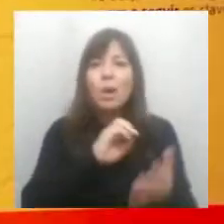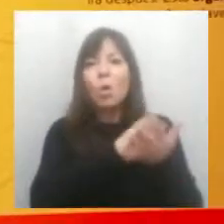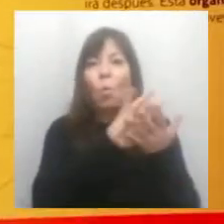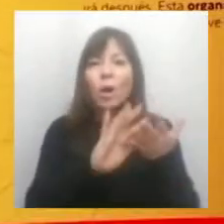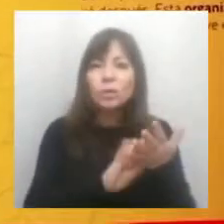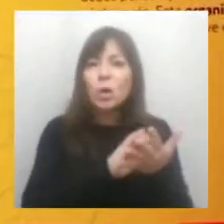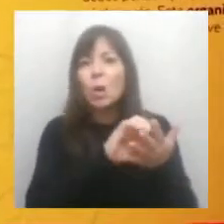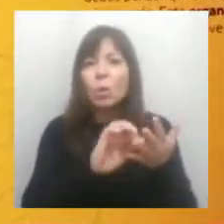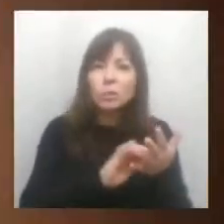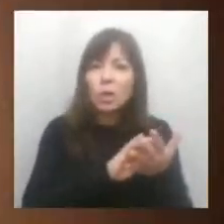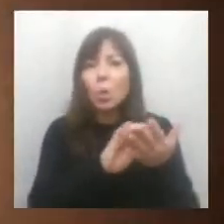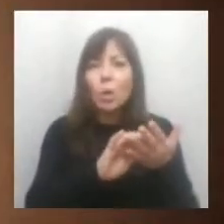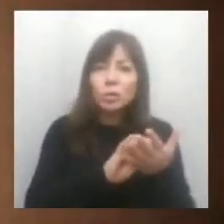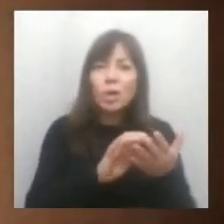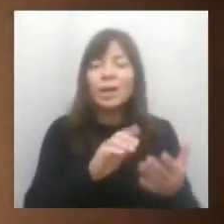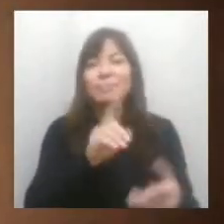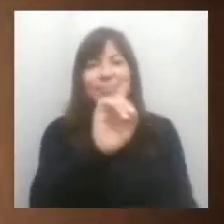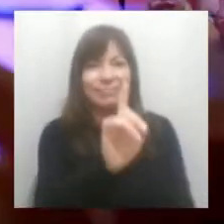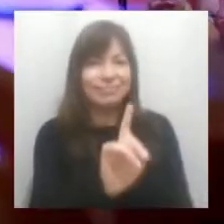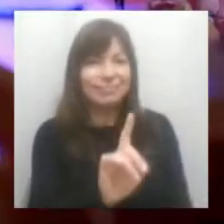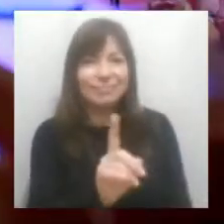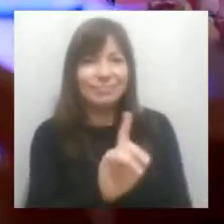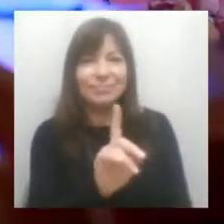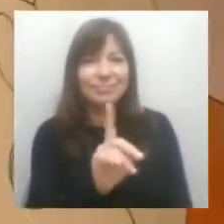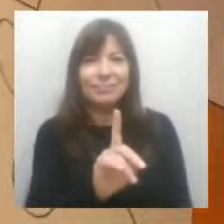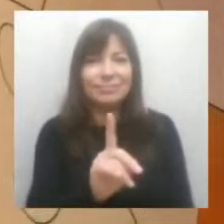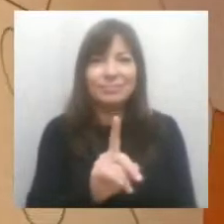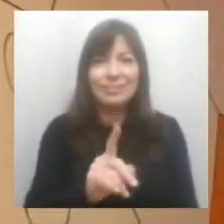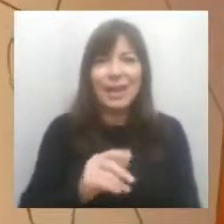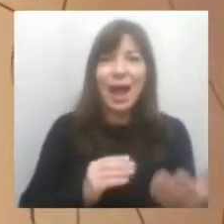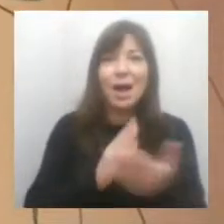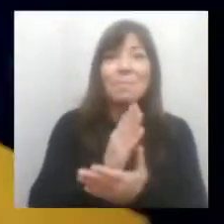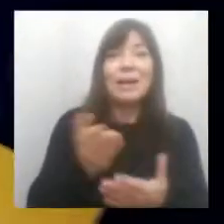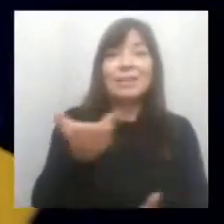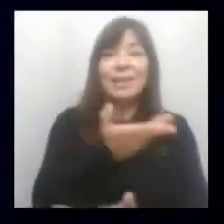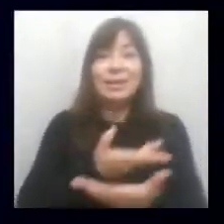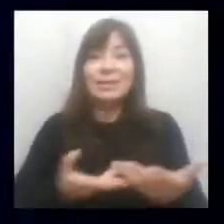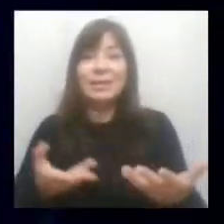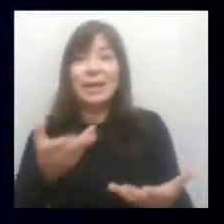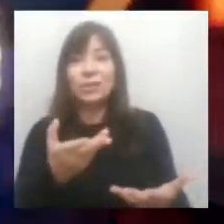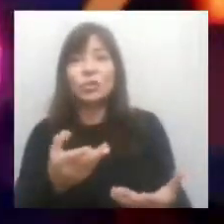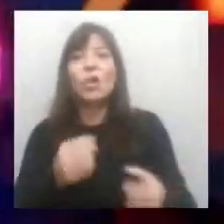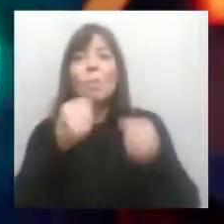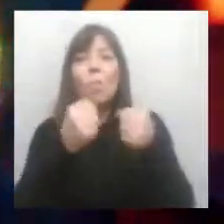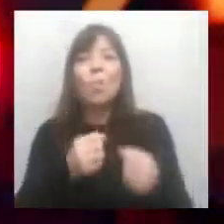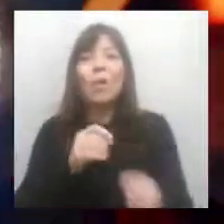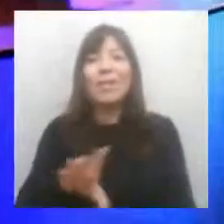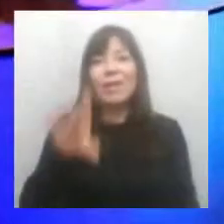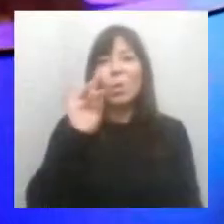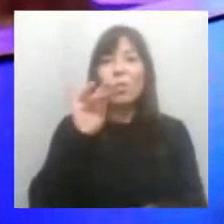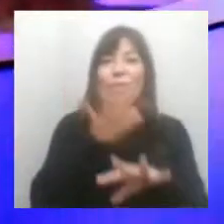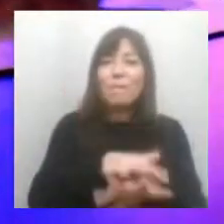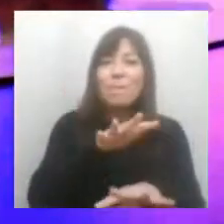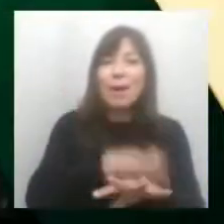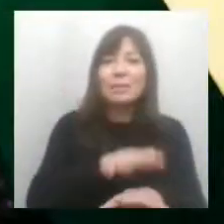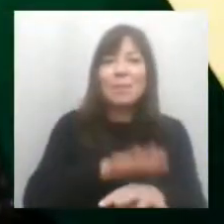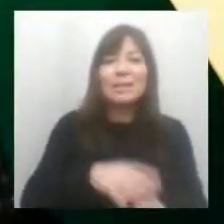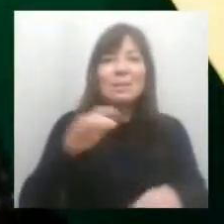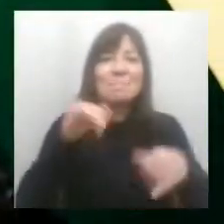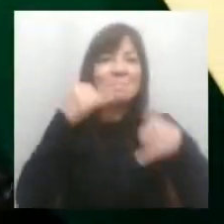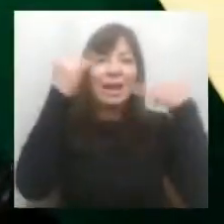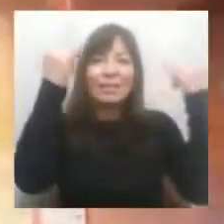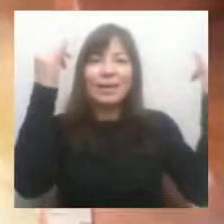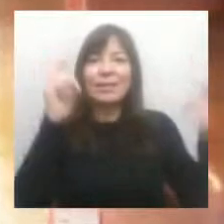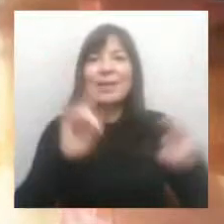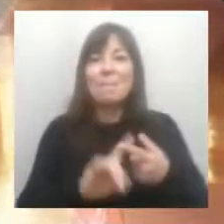resolver ejercicios, pero después se dan cuenta que a partir de la interacción con ellos pueden descubrir las matemáticas de una forma mucho más participativa y